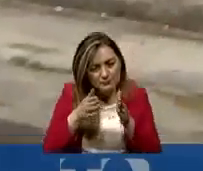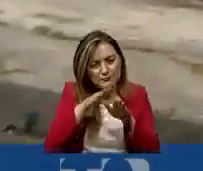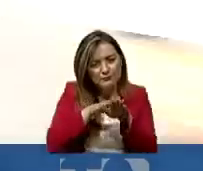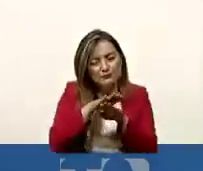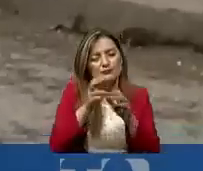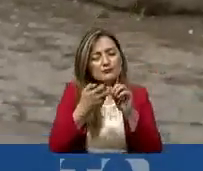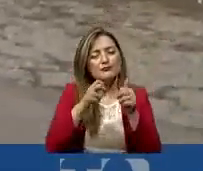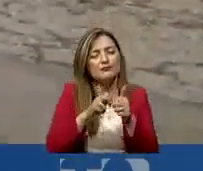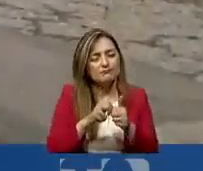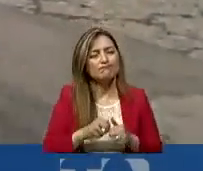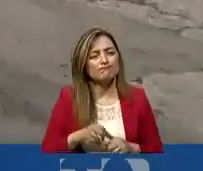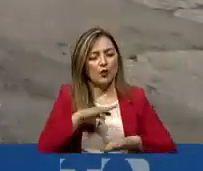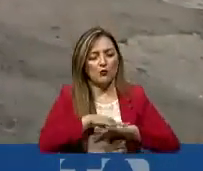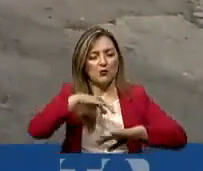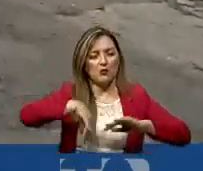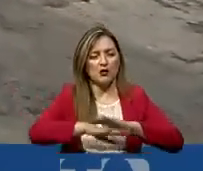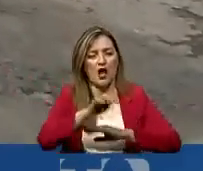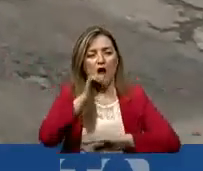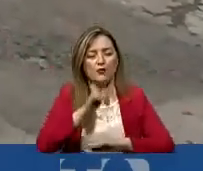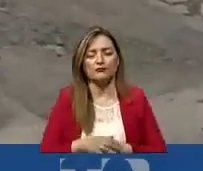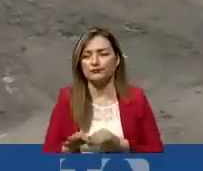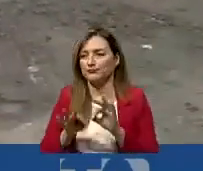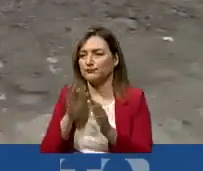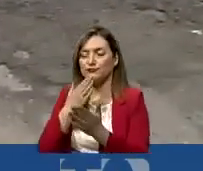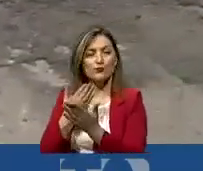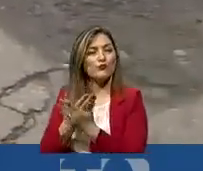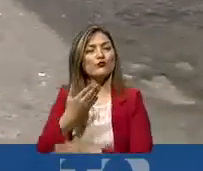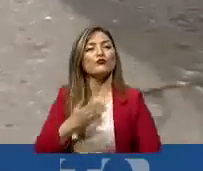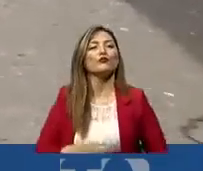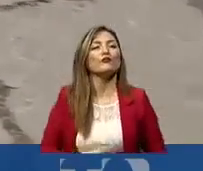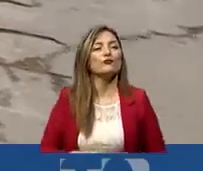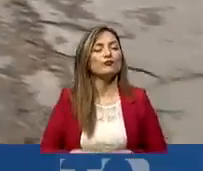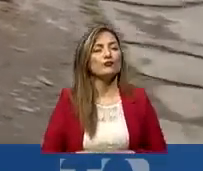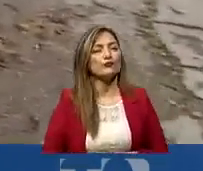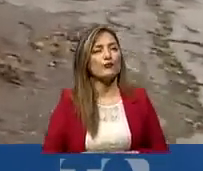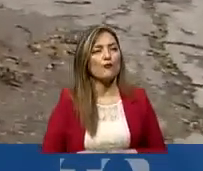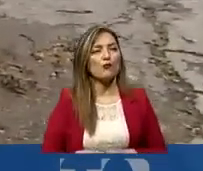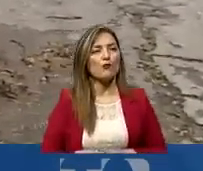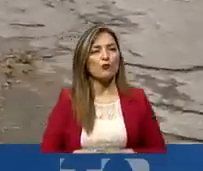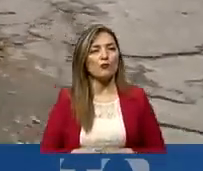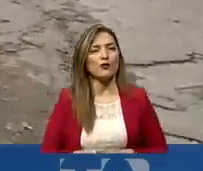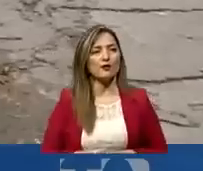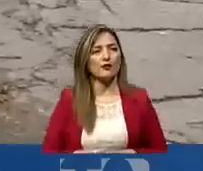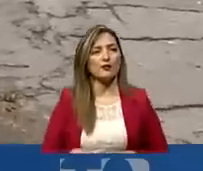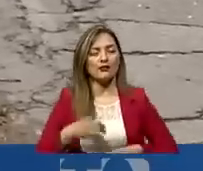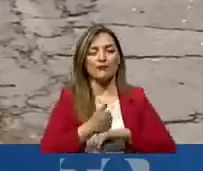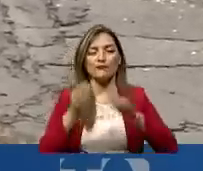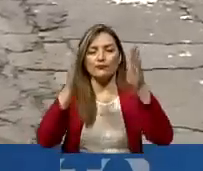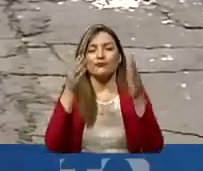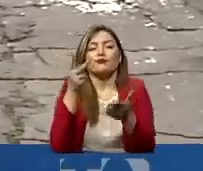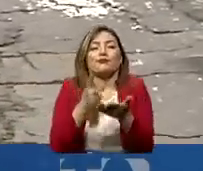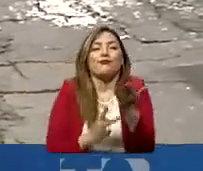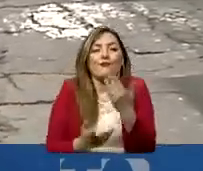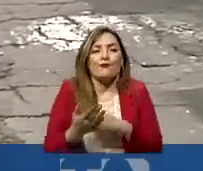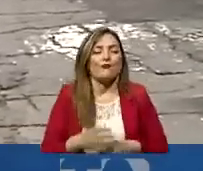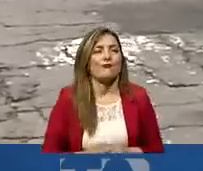tenemos problemas de alcantarillado o fugas de agua. Perfecto. Muchísimas gracias, mi señora de la Cueva. Entonces, a las autoridades tomar en cuenta qué es lo que está pasando